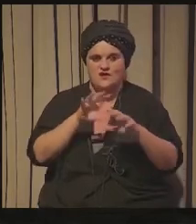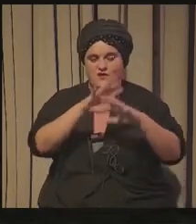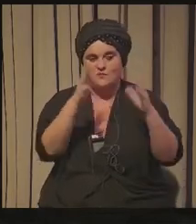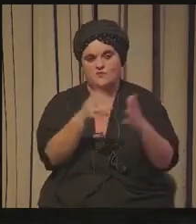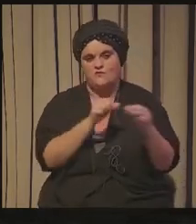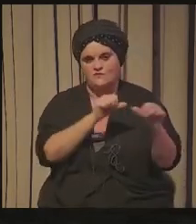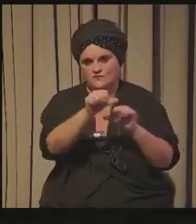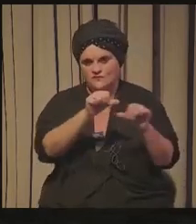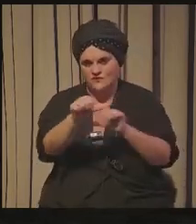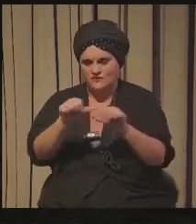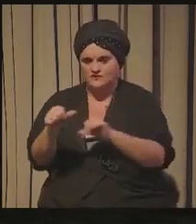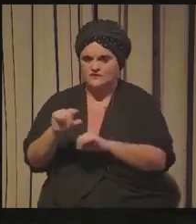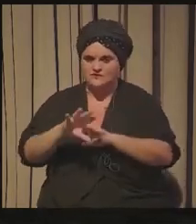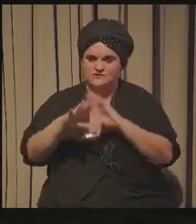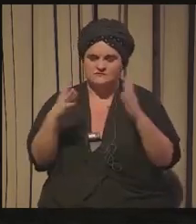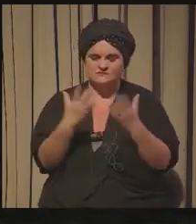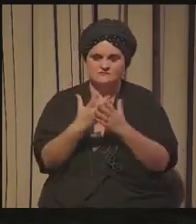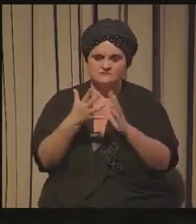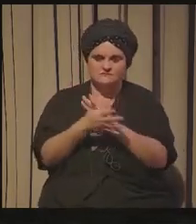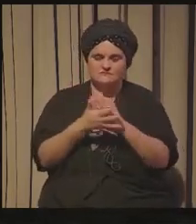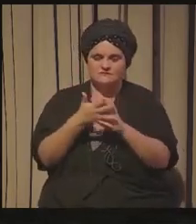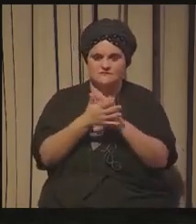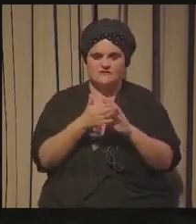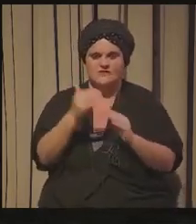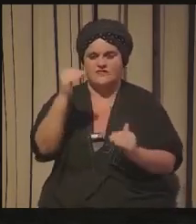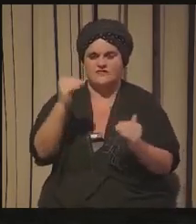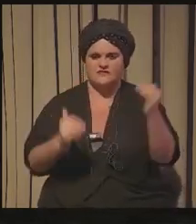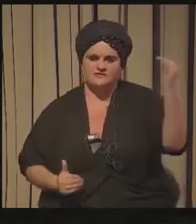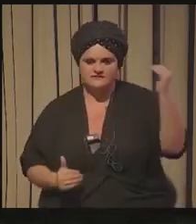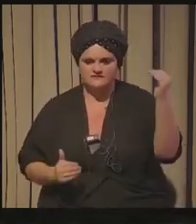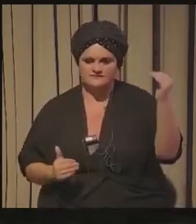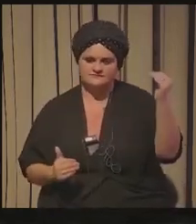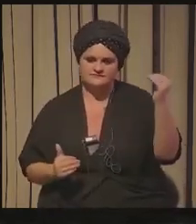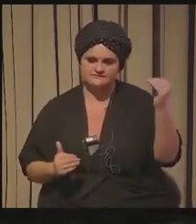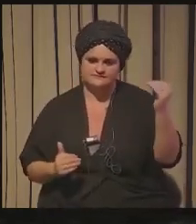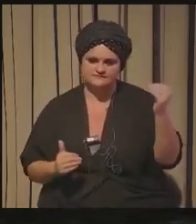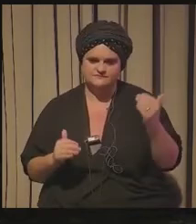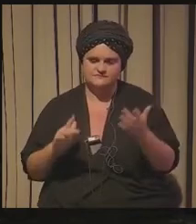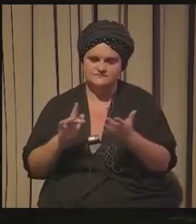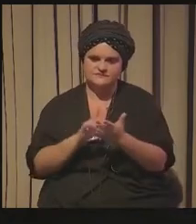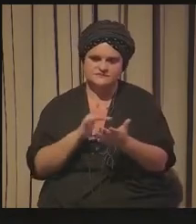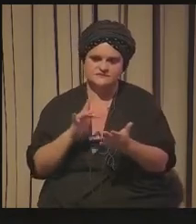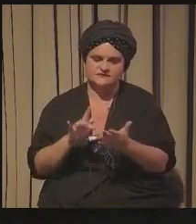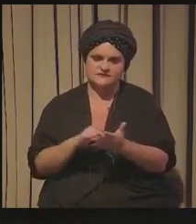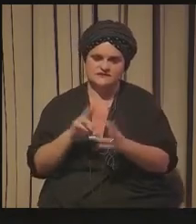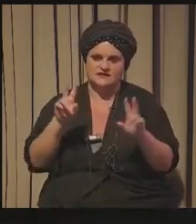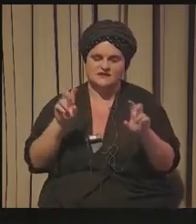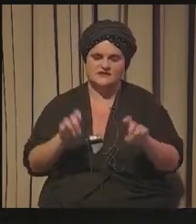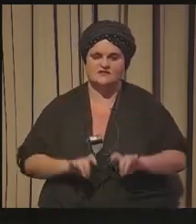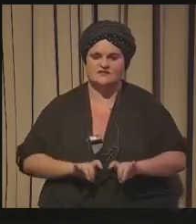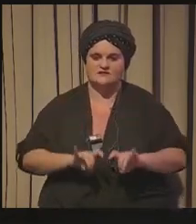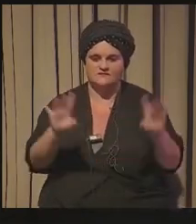Mundo. Entonces hablamos de la desigualdad que la agenda neoliberal estaba